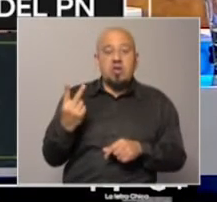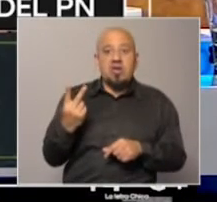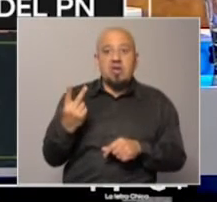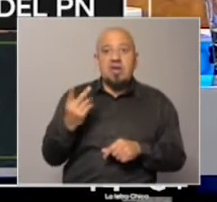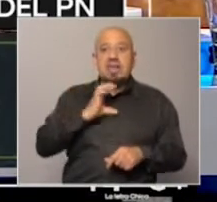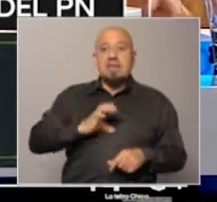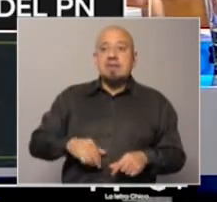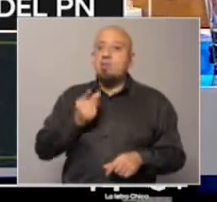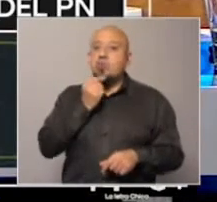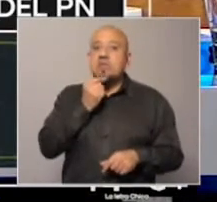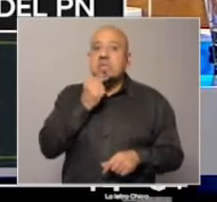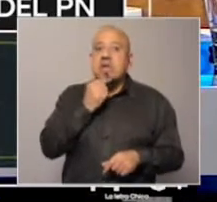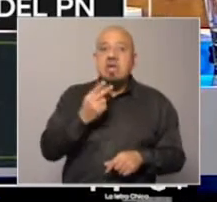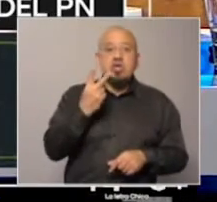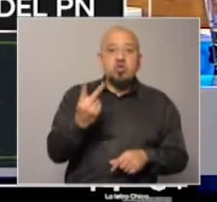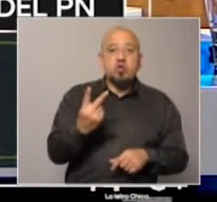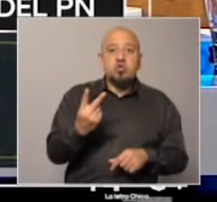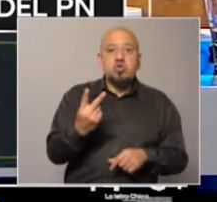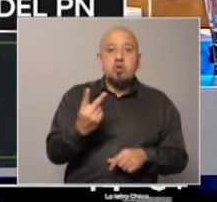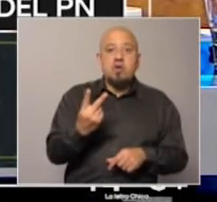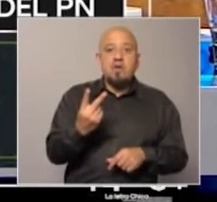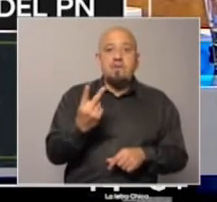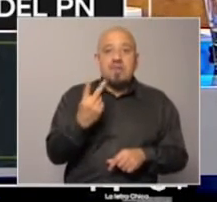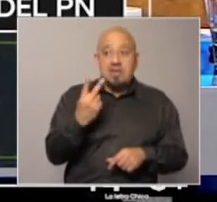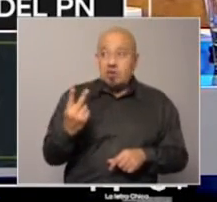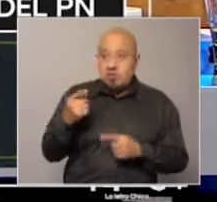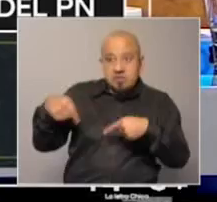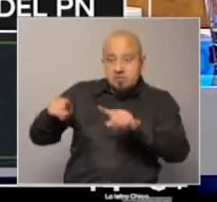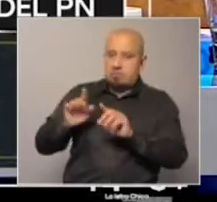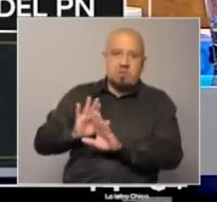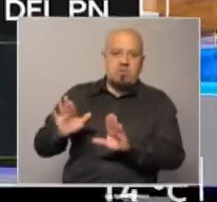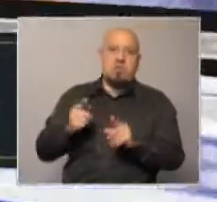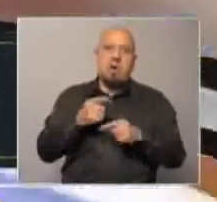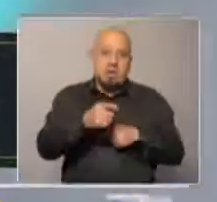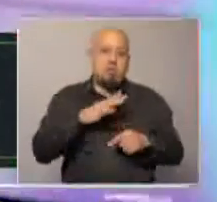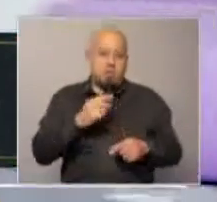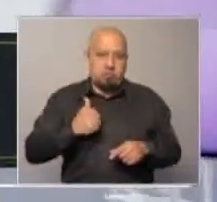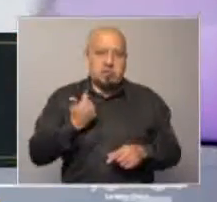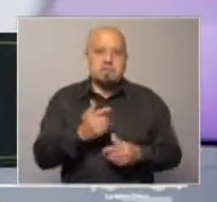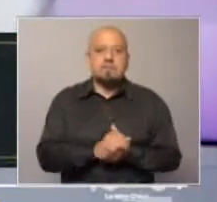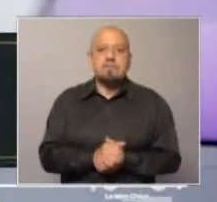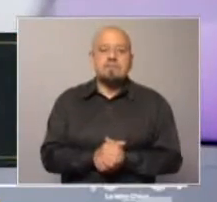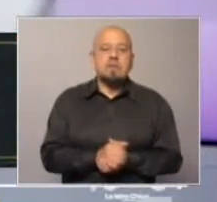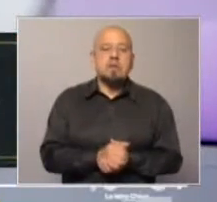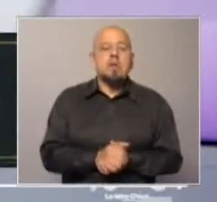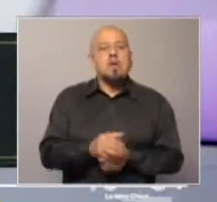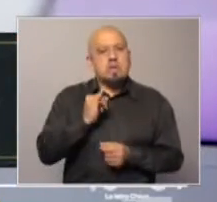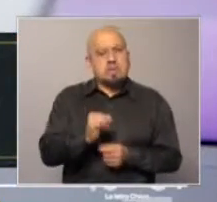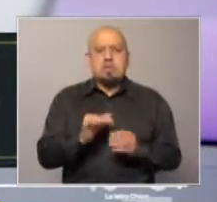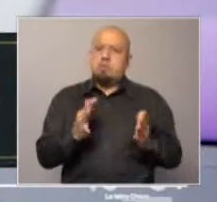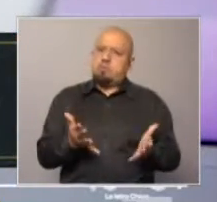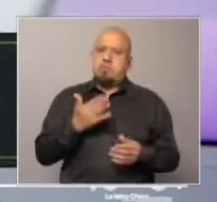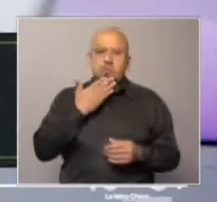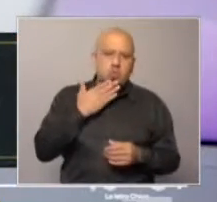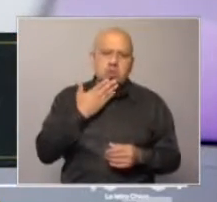Porque en un área que puede contenerlo, nuestros funcionarios, de ahí creo que vamos a hacer un gran ahorro. Pero algo que sí generó bastante polémica